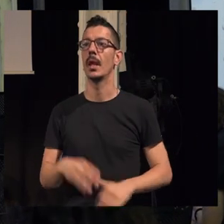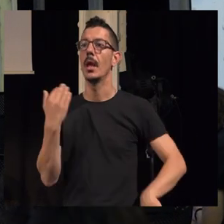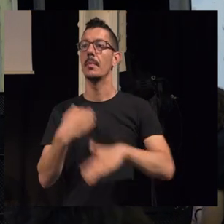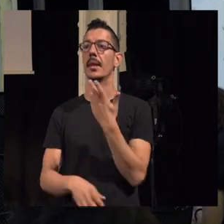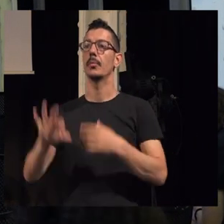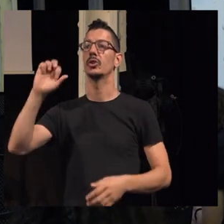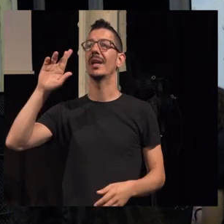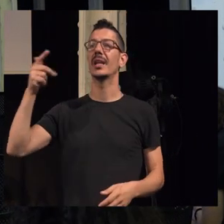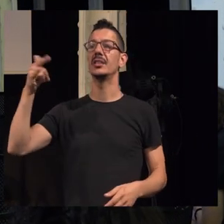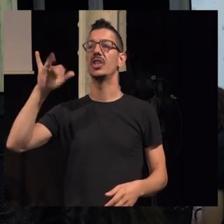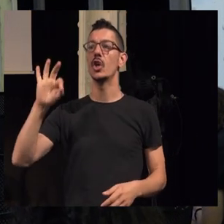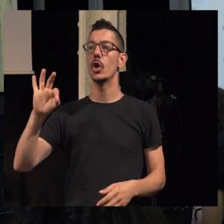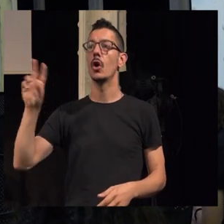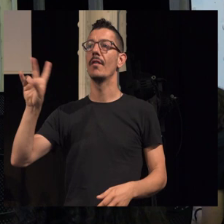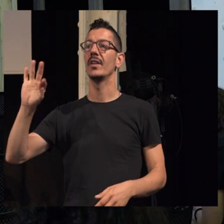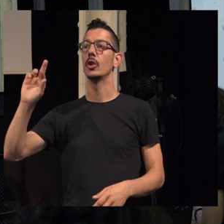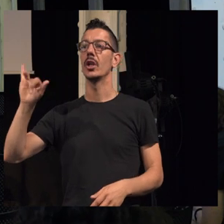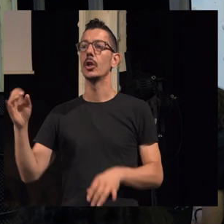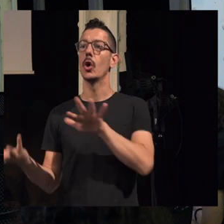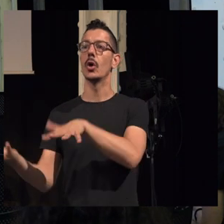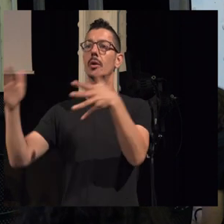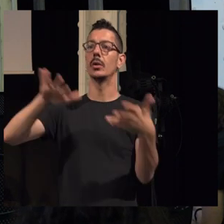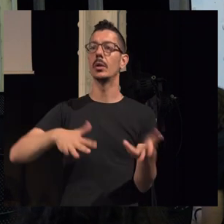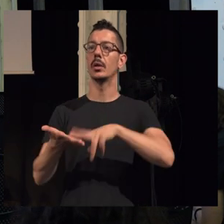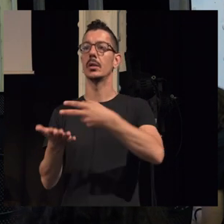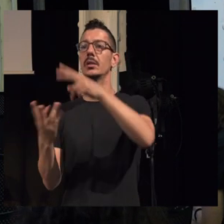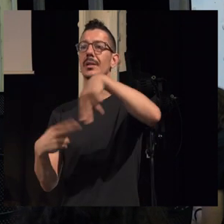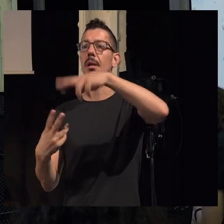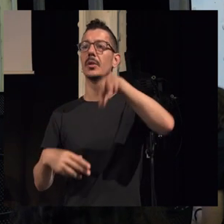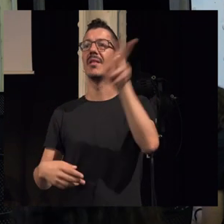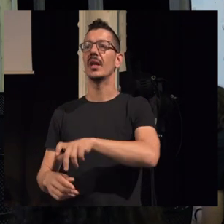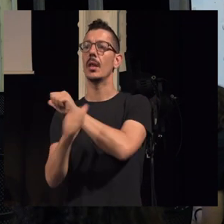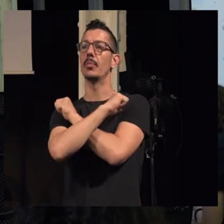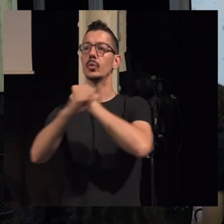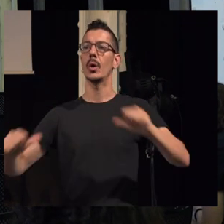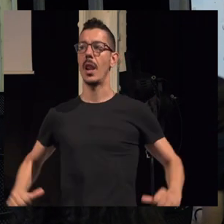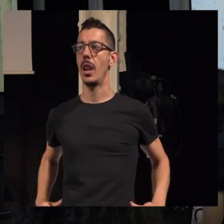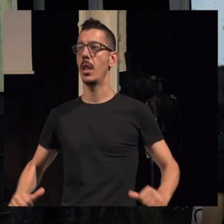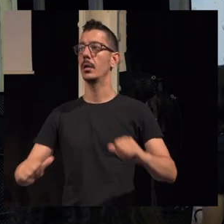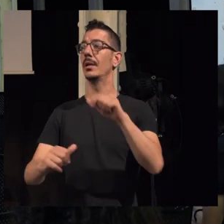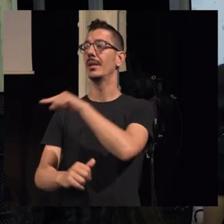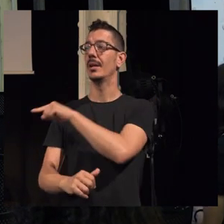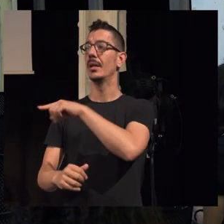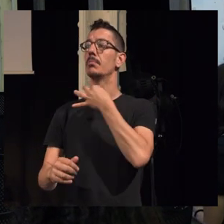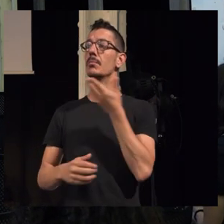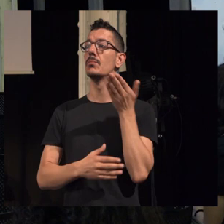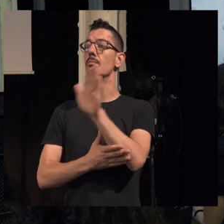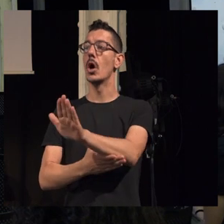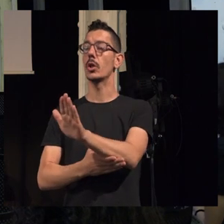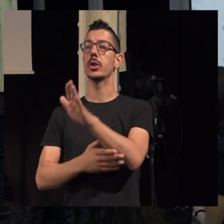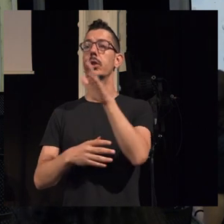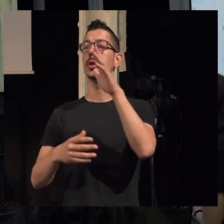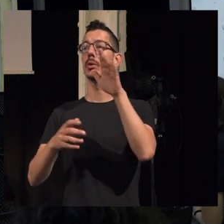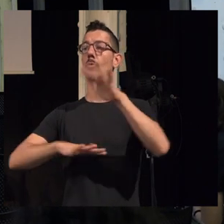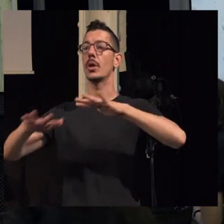Sergio Vitorino. Él es traductor e intérprete, viene de Portugal, ¿no? Ha sido uno de los primeros portavoces del movimiento LGTB